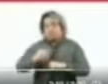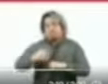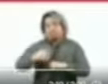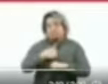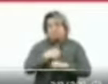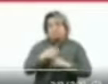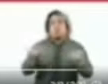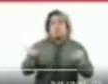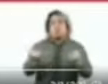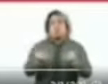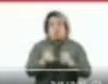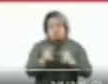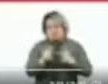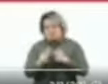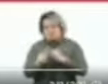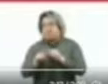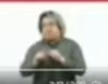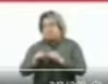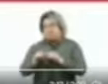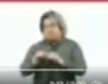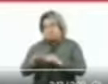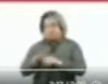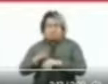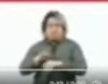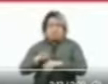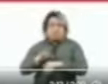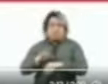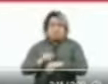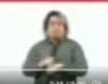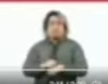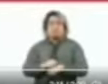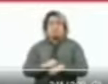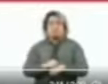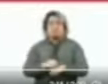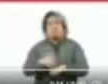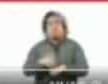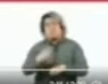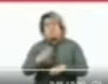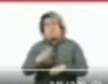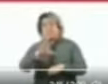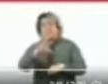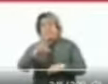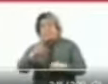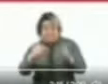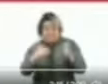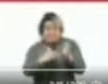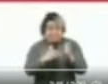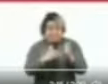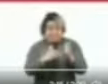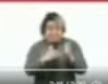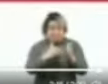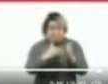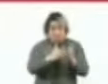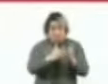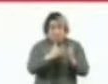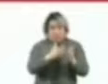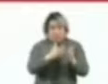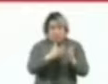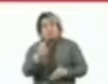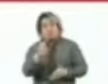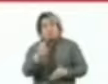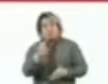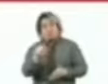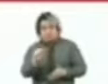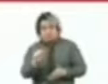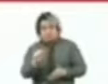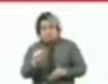pudieron continuar sus labores a pesar de la pandemia. Son 500 millones de pesos, 50